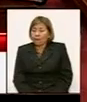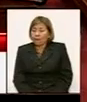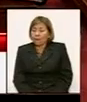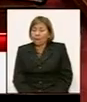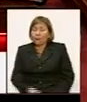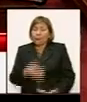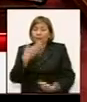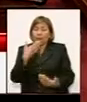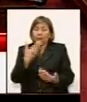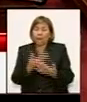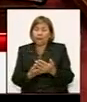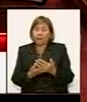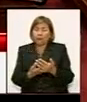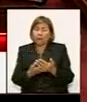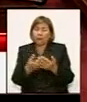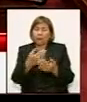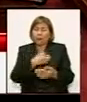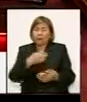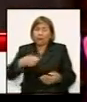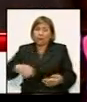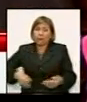Muchas gracias, Presidenta.